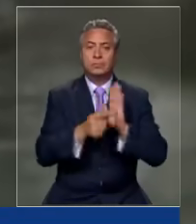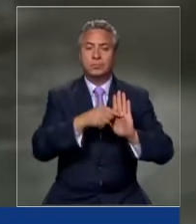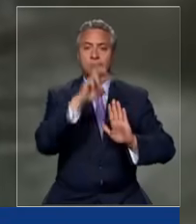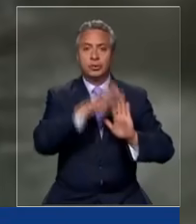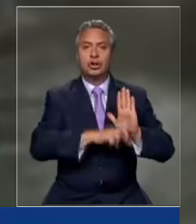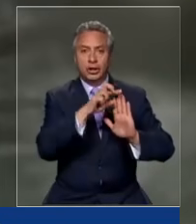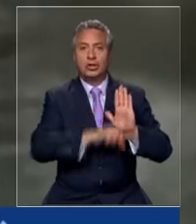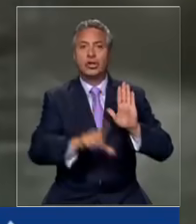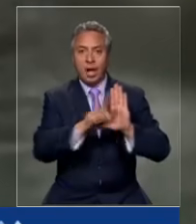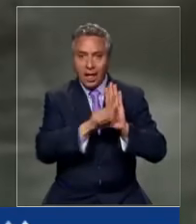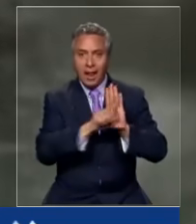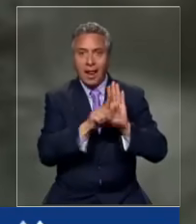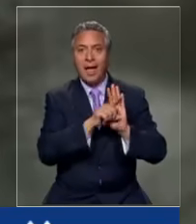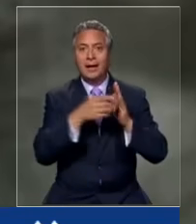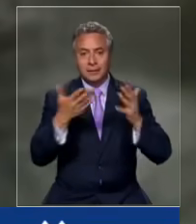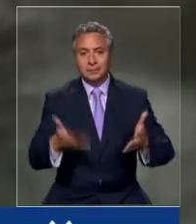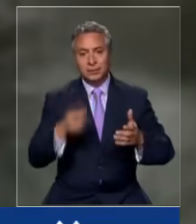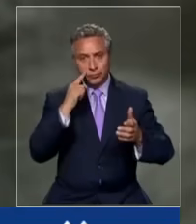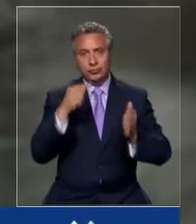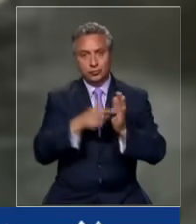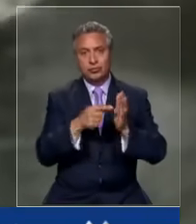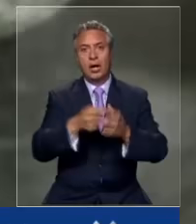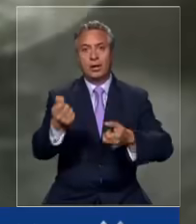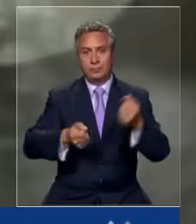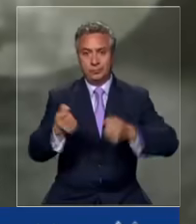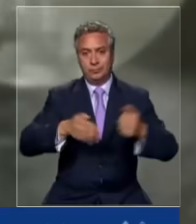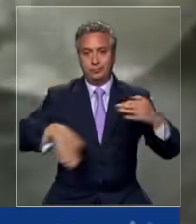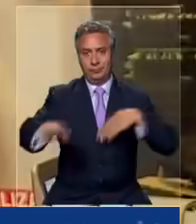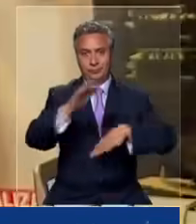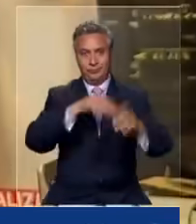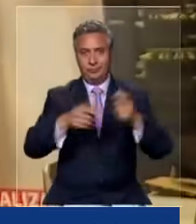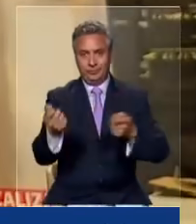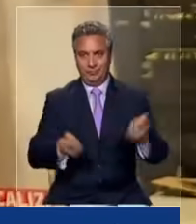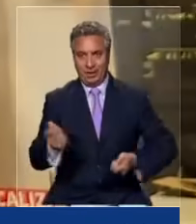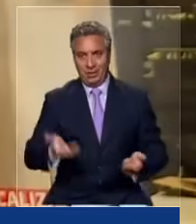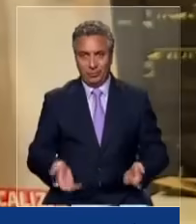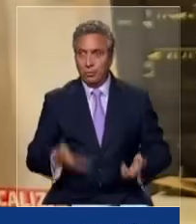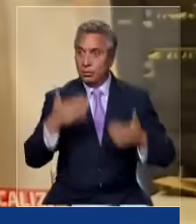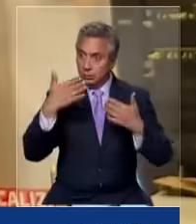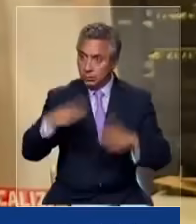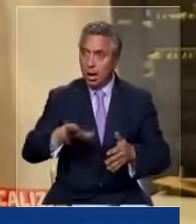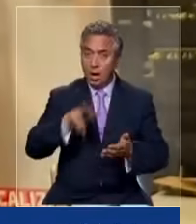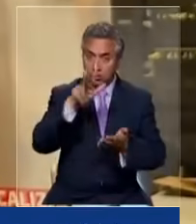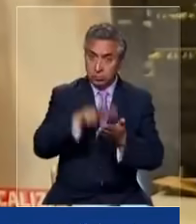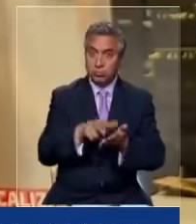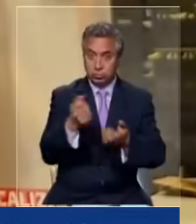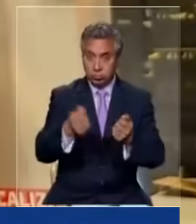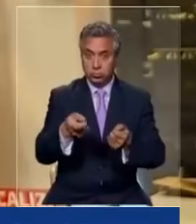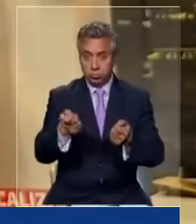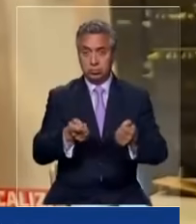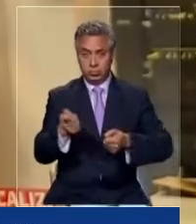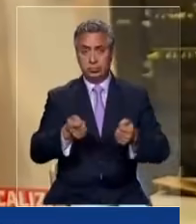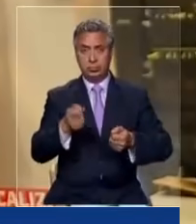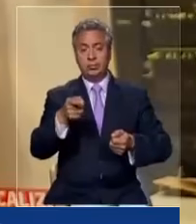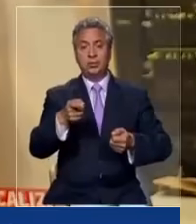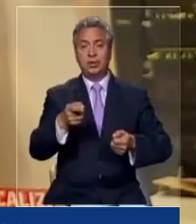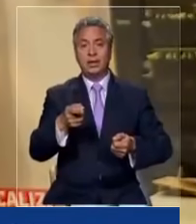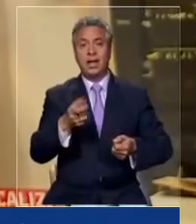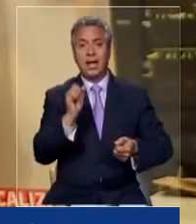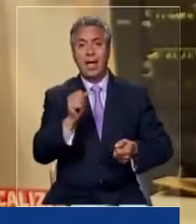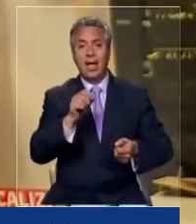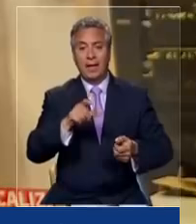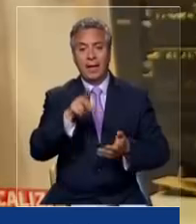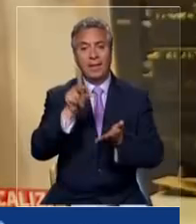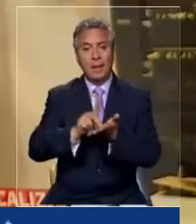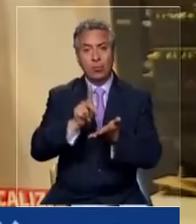de ley que regula las aplicaciones de transporte de pasajeros. Ya fue aprobado por la Comisión de Transporte de la Cámara de Diputados y